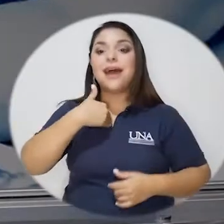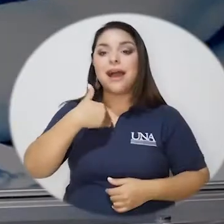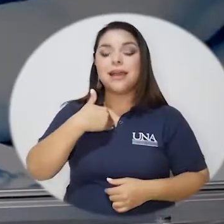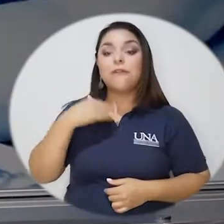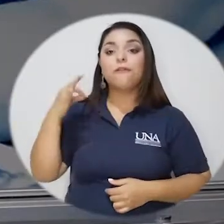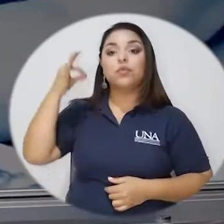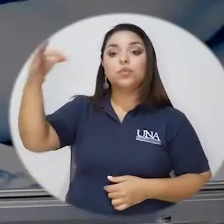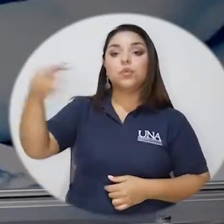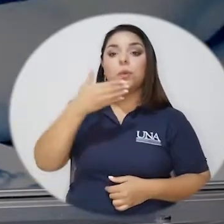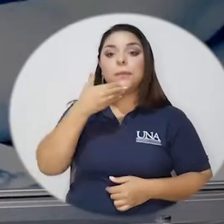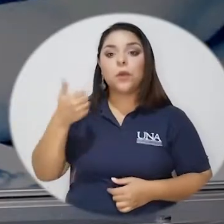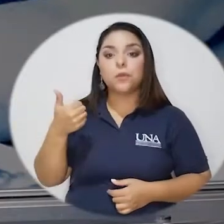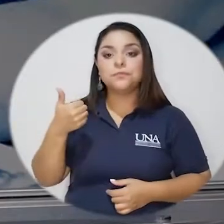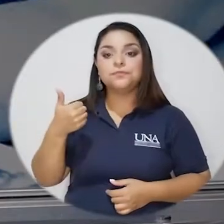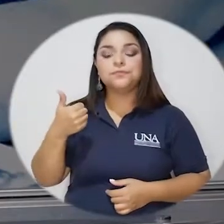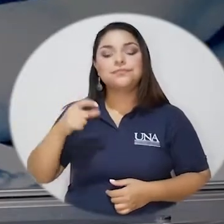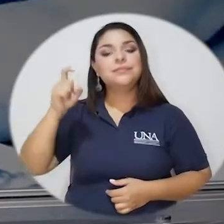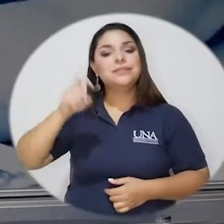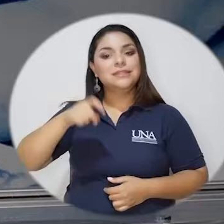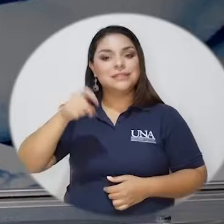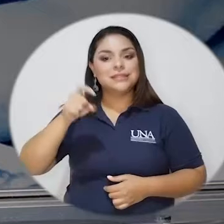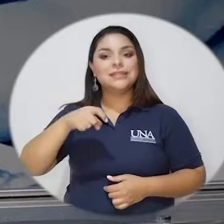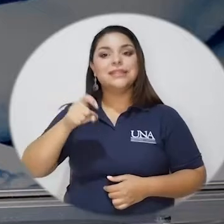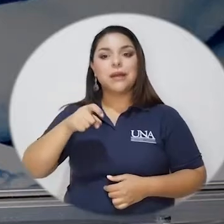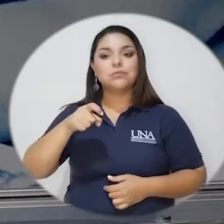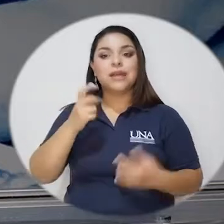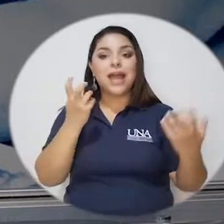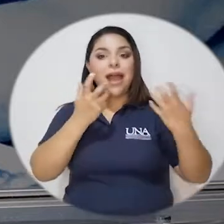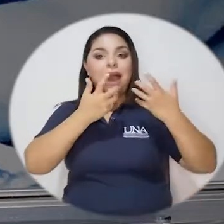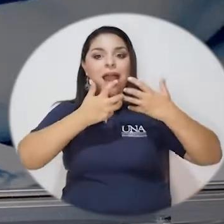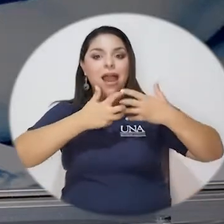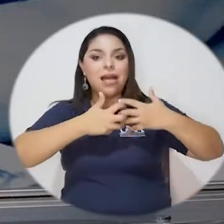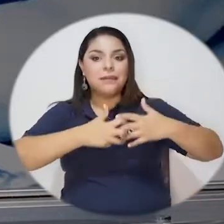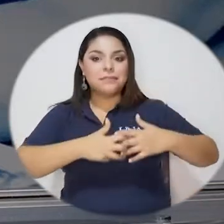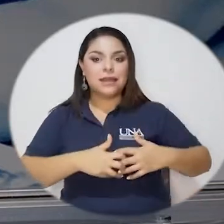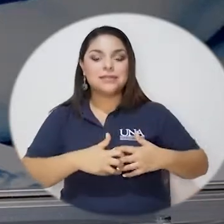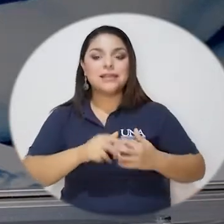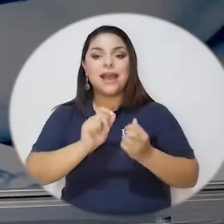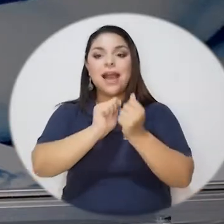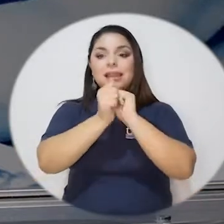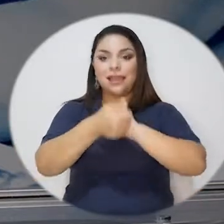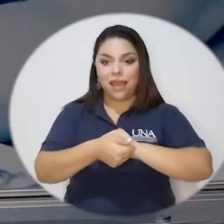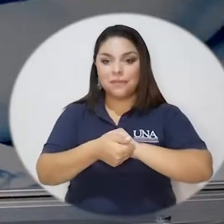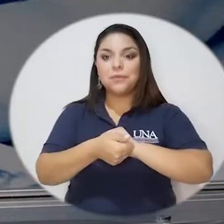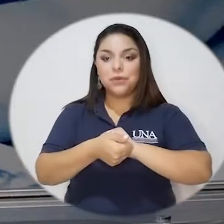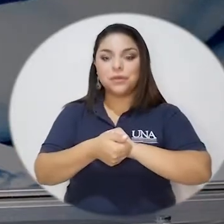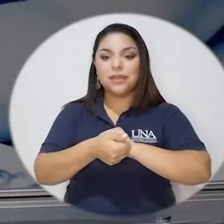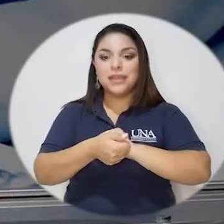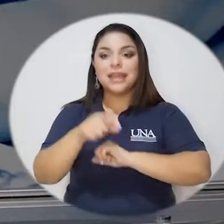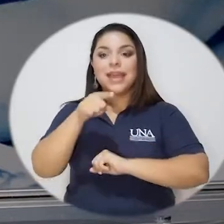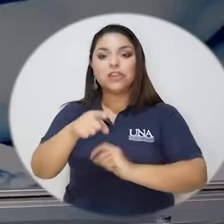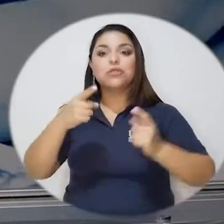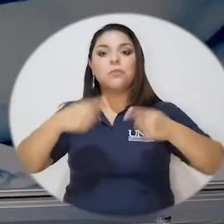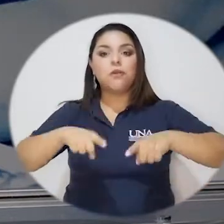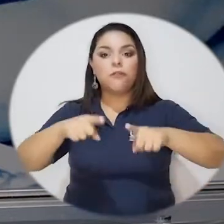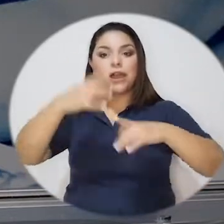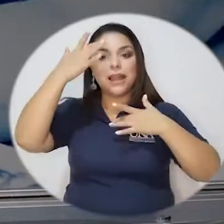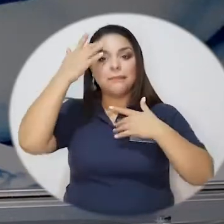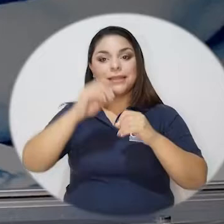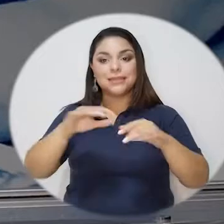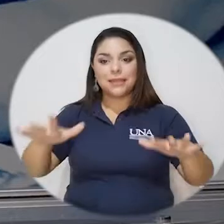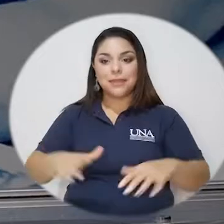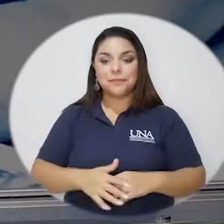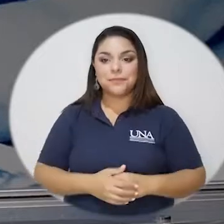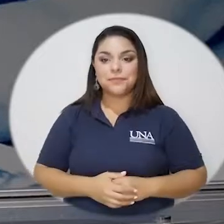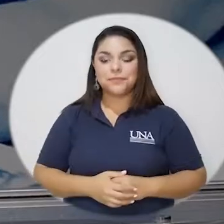esperanza de un futuro mejor, pues tenemos que irnos adaptando al cambio que ha generado